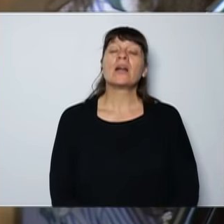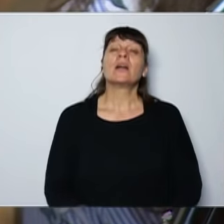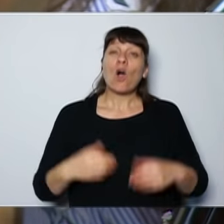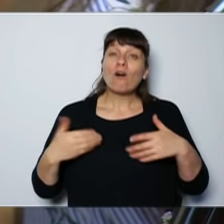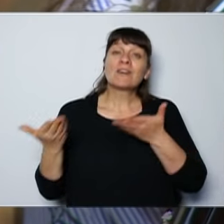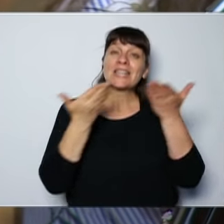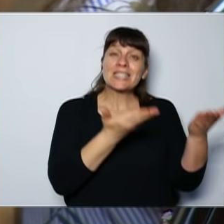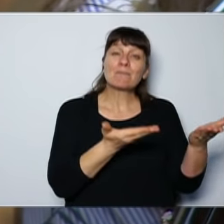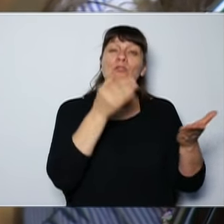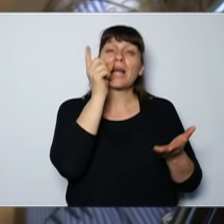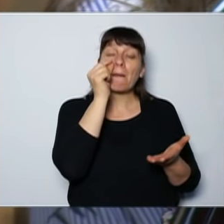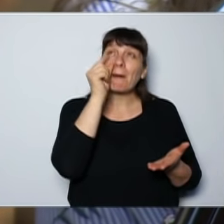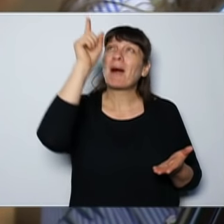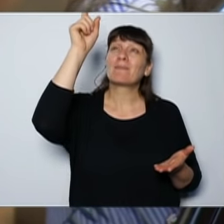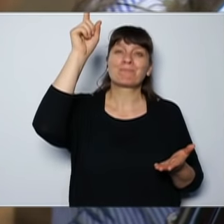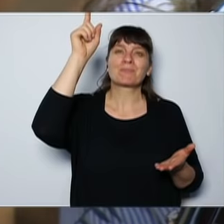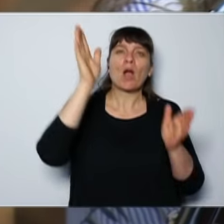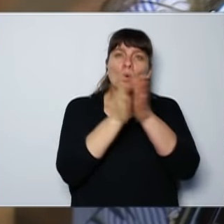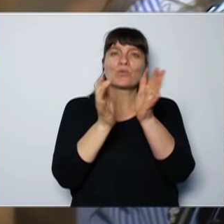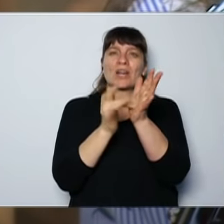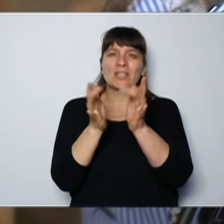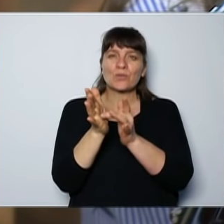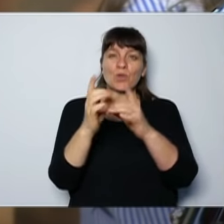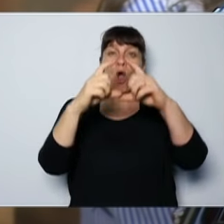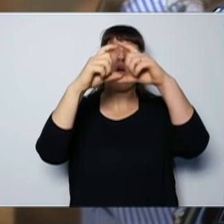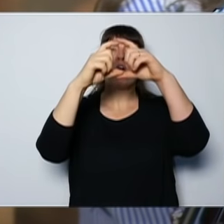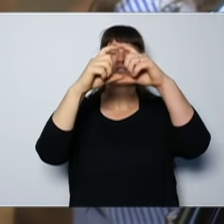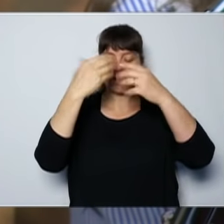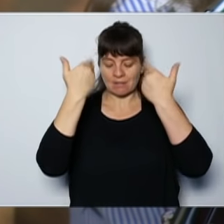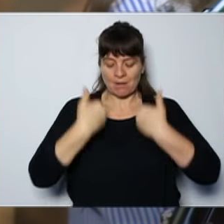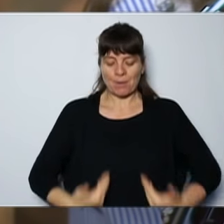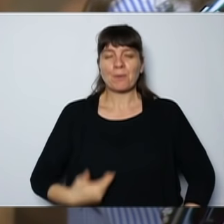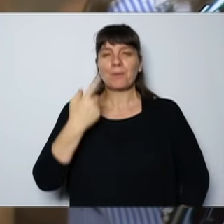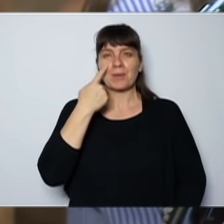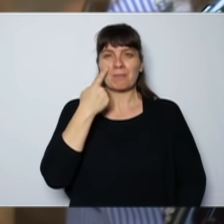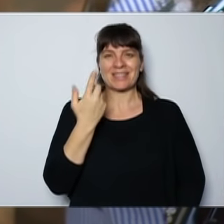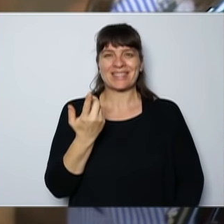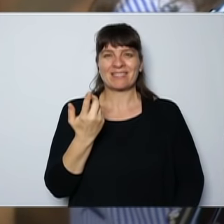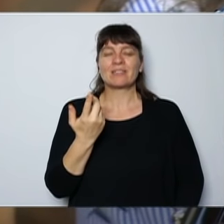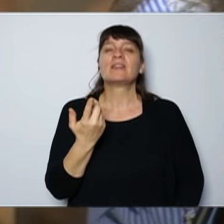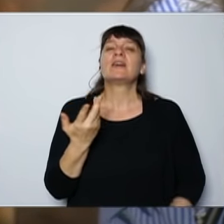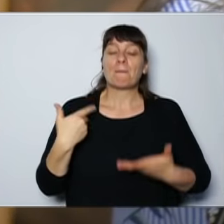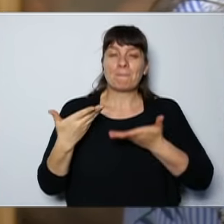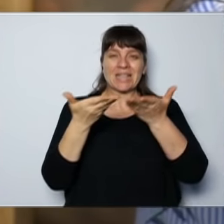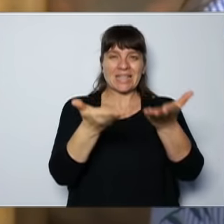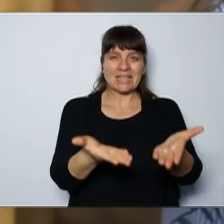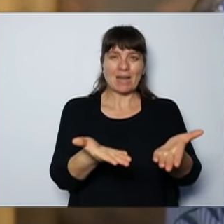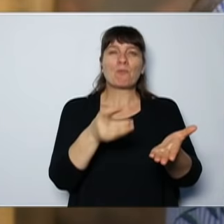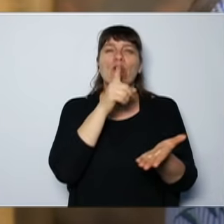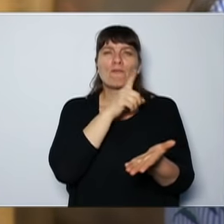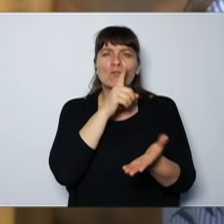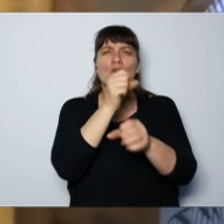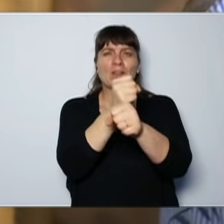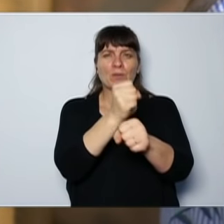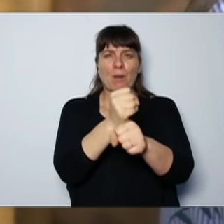Nos ofrecemos al Padre, junto a Jesús, como hostias vivas y agradables. También presentamos los frutos